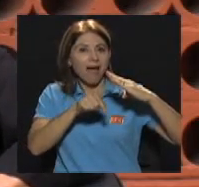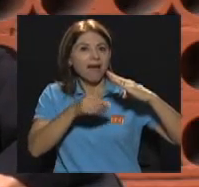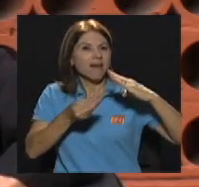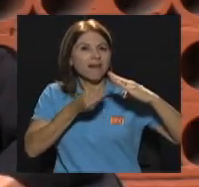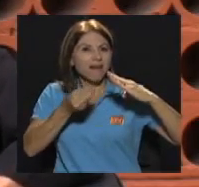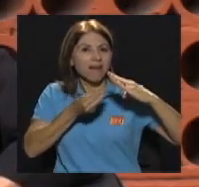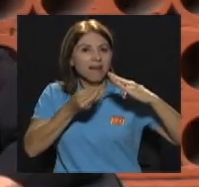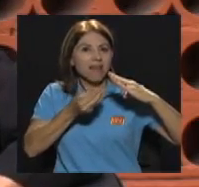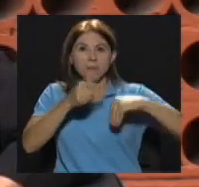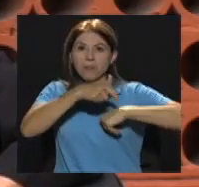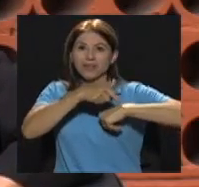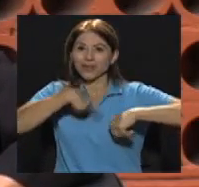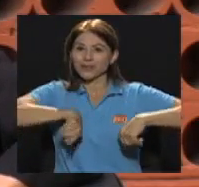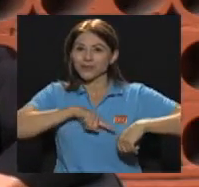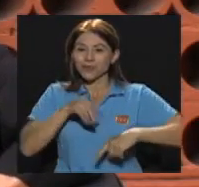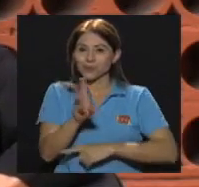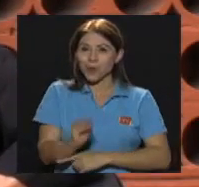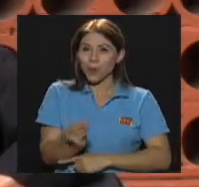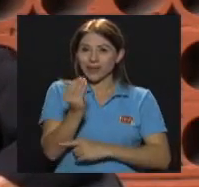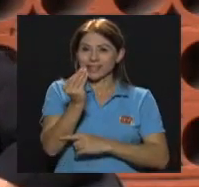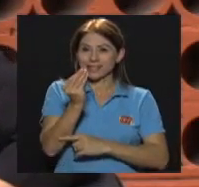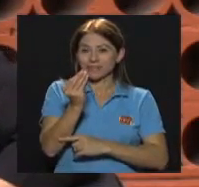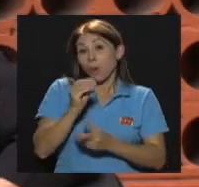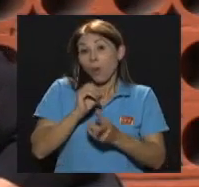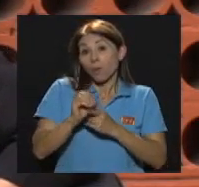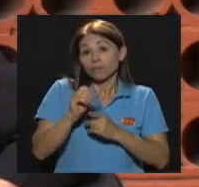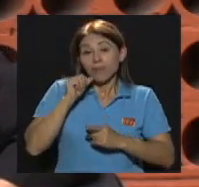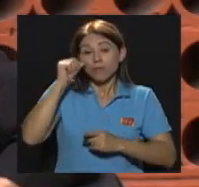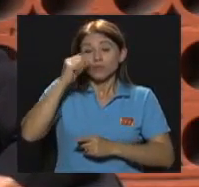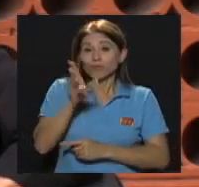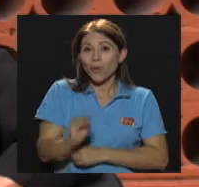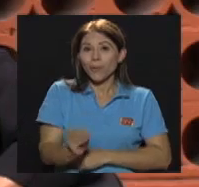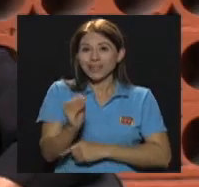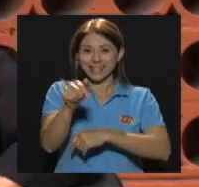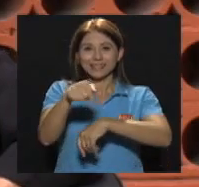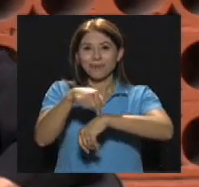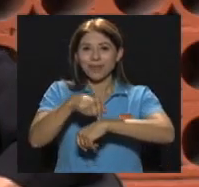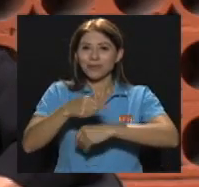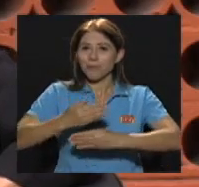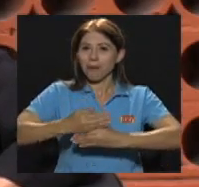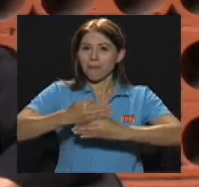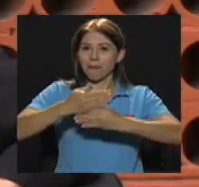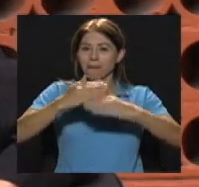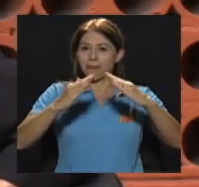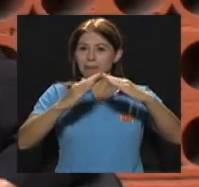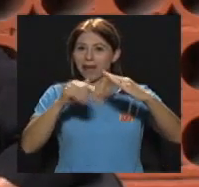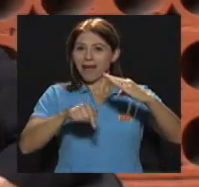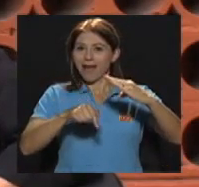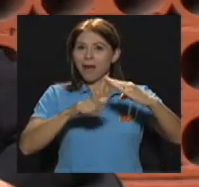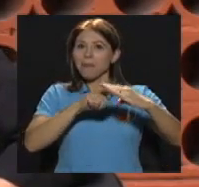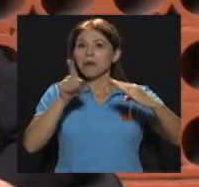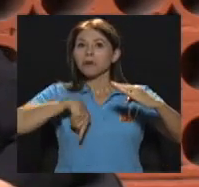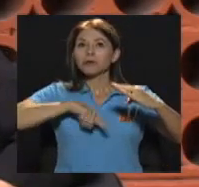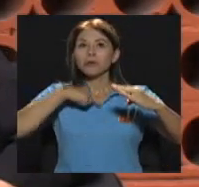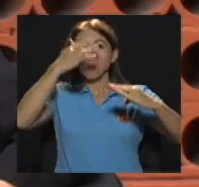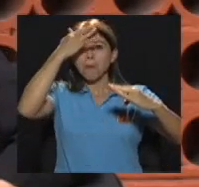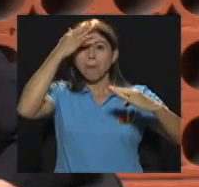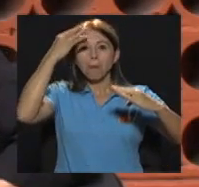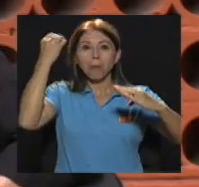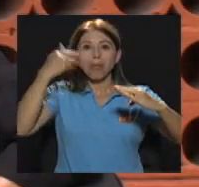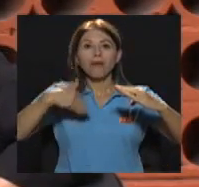viviendas cuando somos jóvenes o adultos jóvenes, y posiblemente no pensamos de que pronto llegaremos a ser